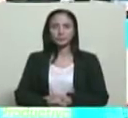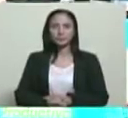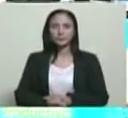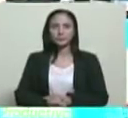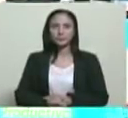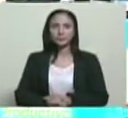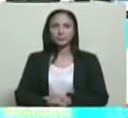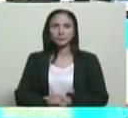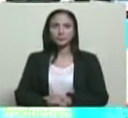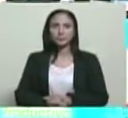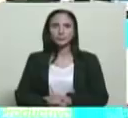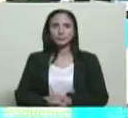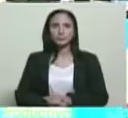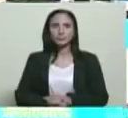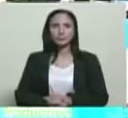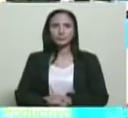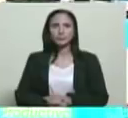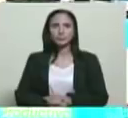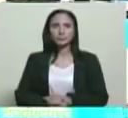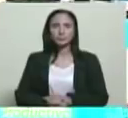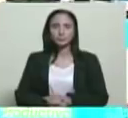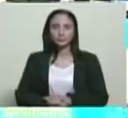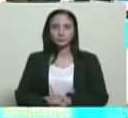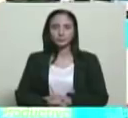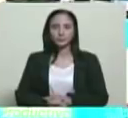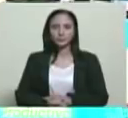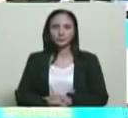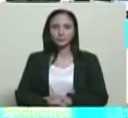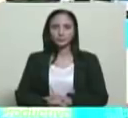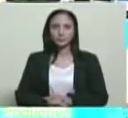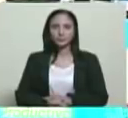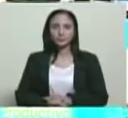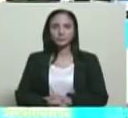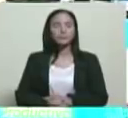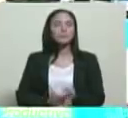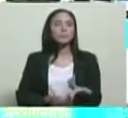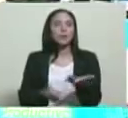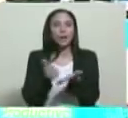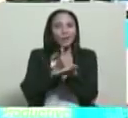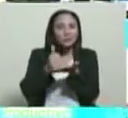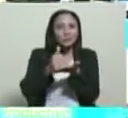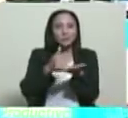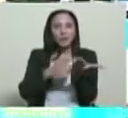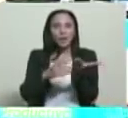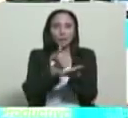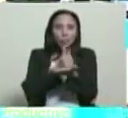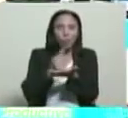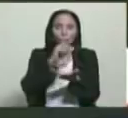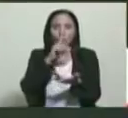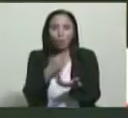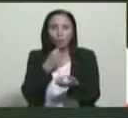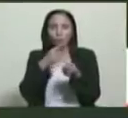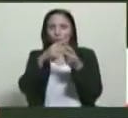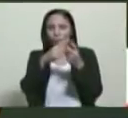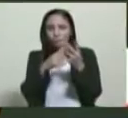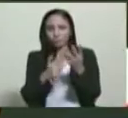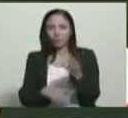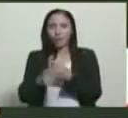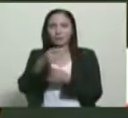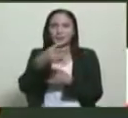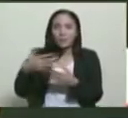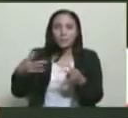proyectos productivos de emprendedores y empresarios jóvenes. Códigos de acceso para adquirir agroinsumos,